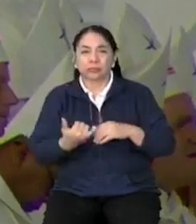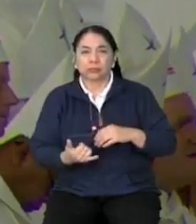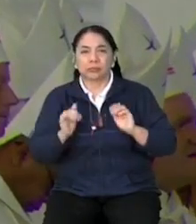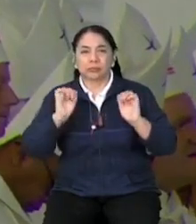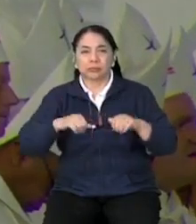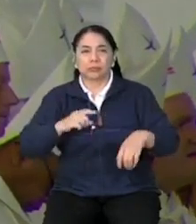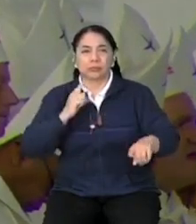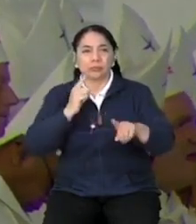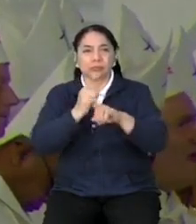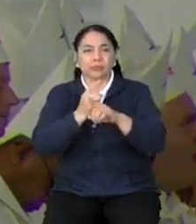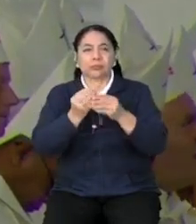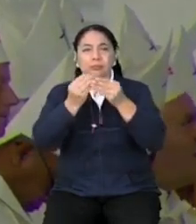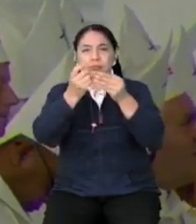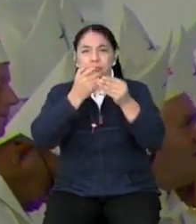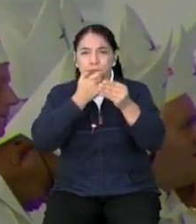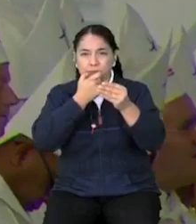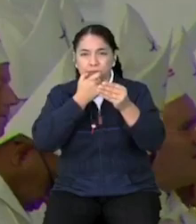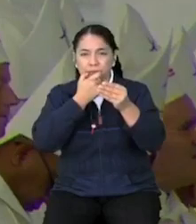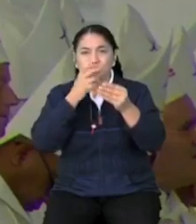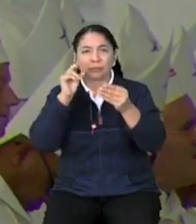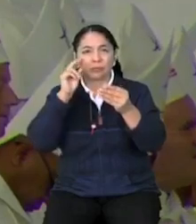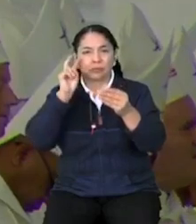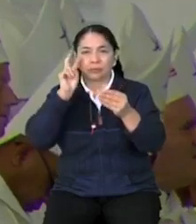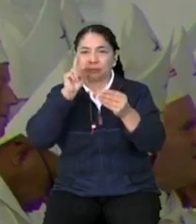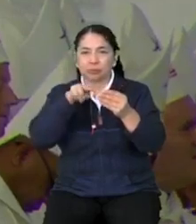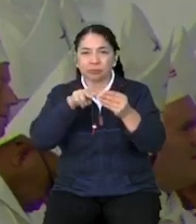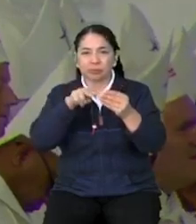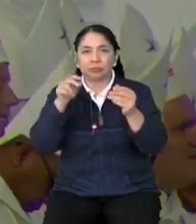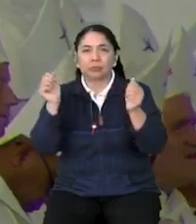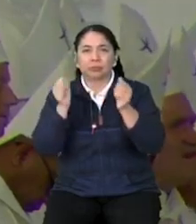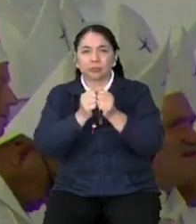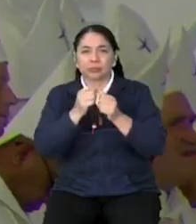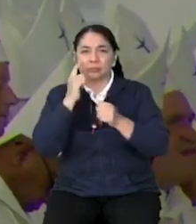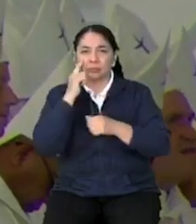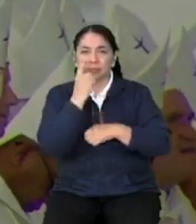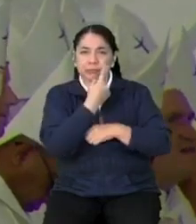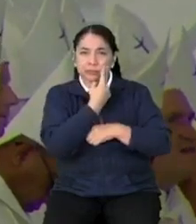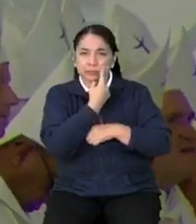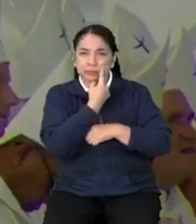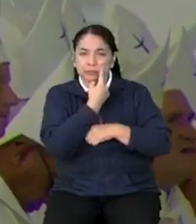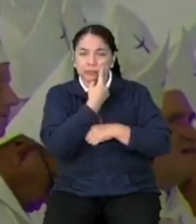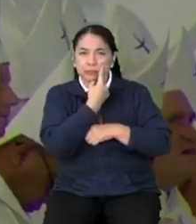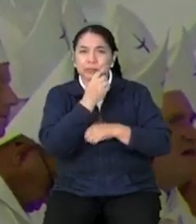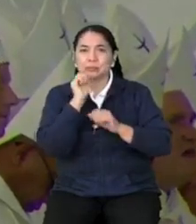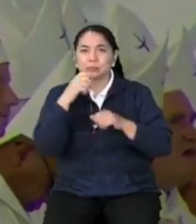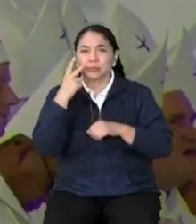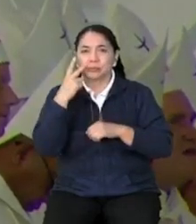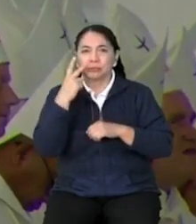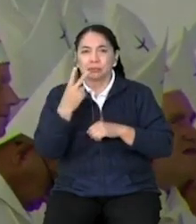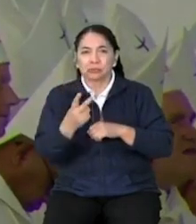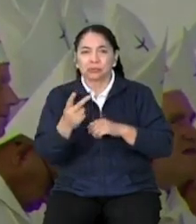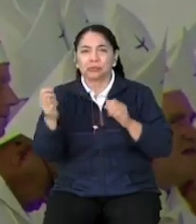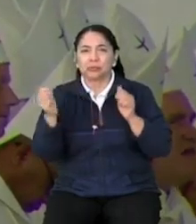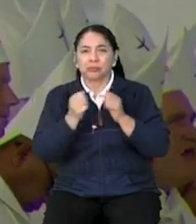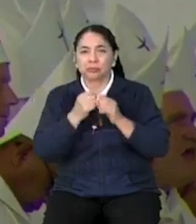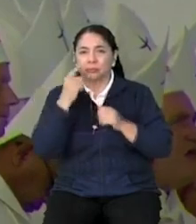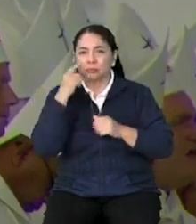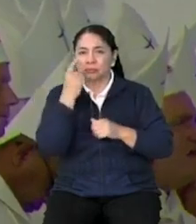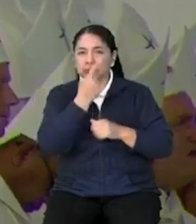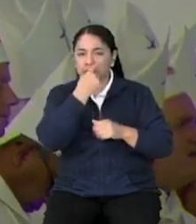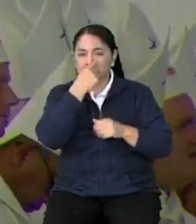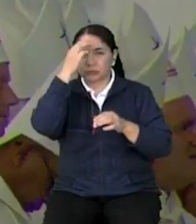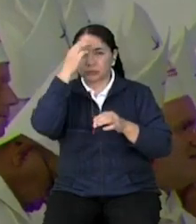la Eucaristía no lo vemos con estos ojos pero lo vemos con los ojos de